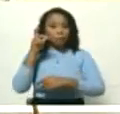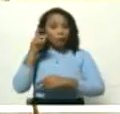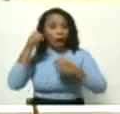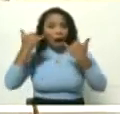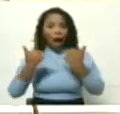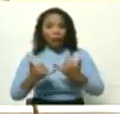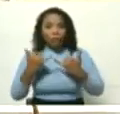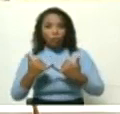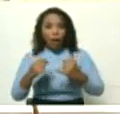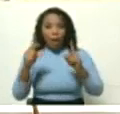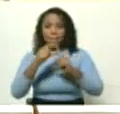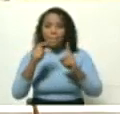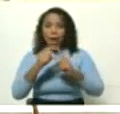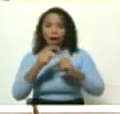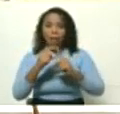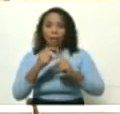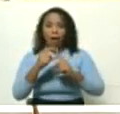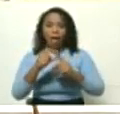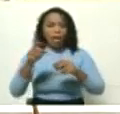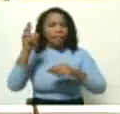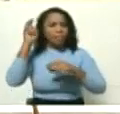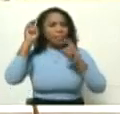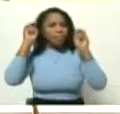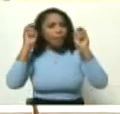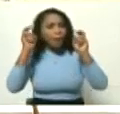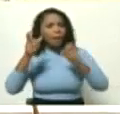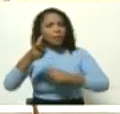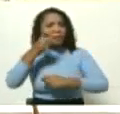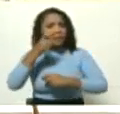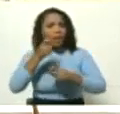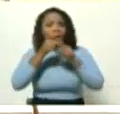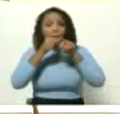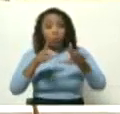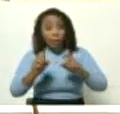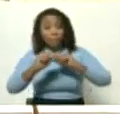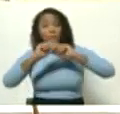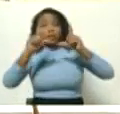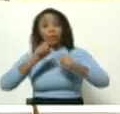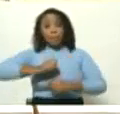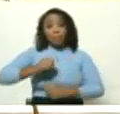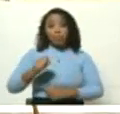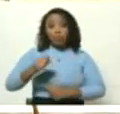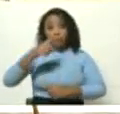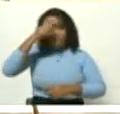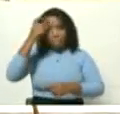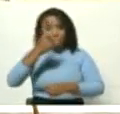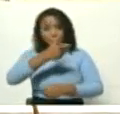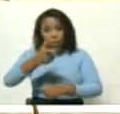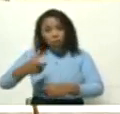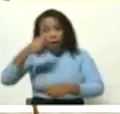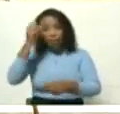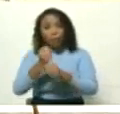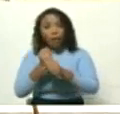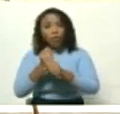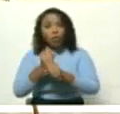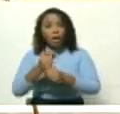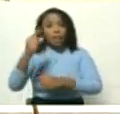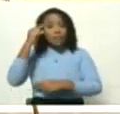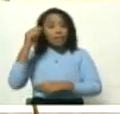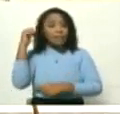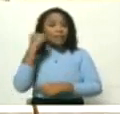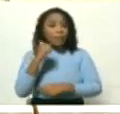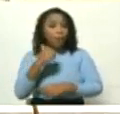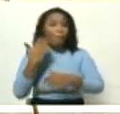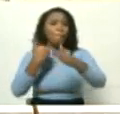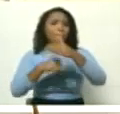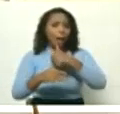sus palabras, mi almiranta, en el tema de seguridad. Hay un despliegue impresionante de seguridad en la ciudad de Caracas. Y el día sábado, vámonos